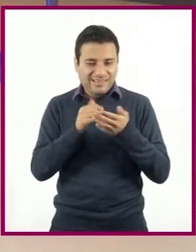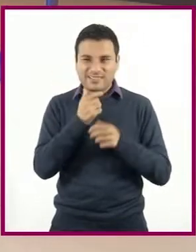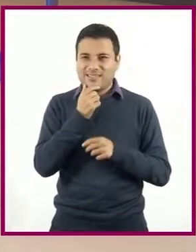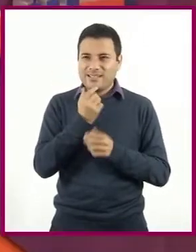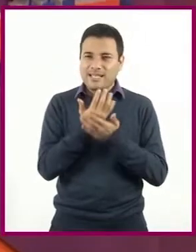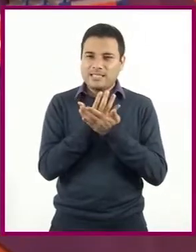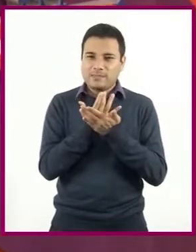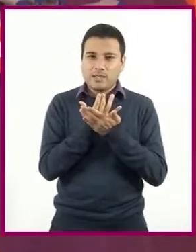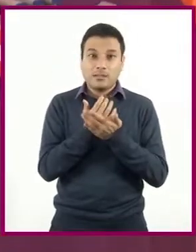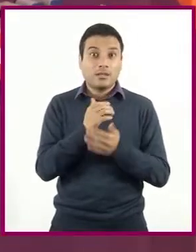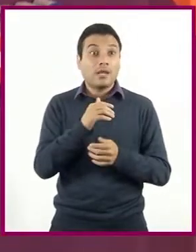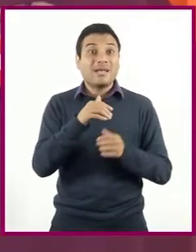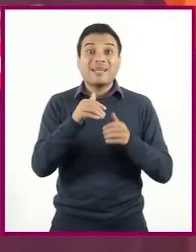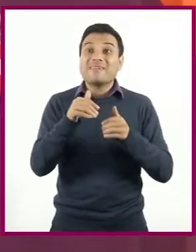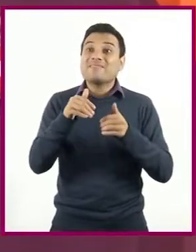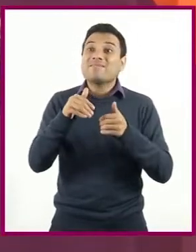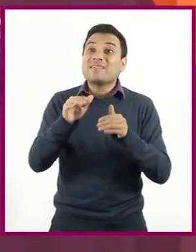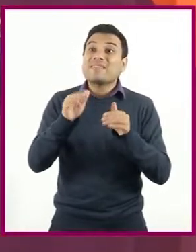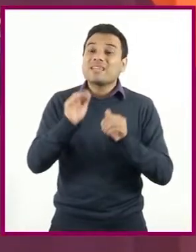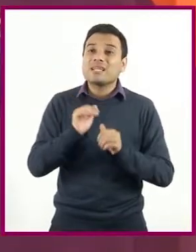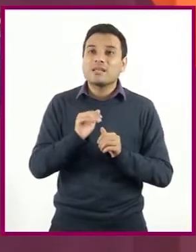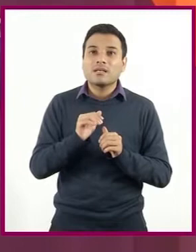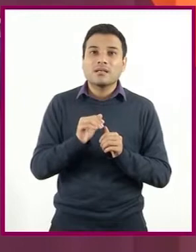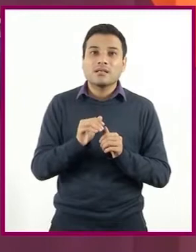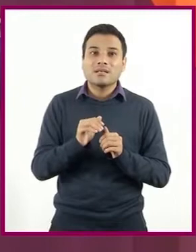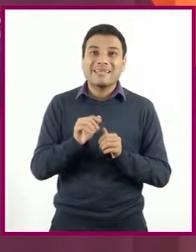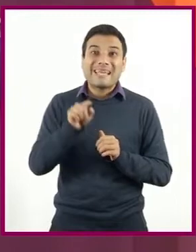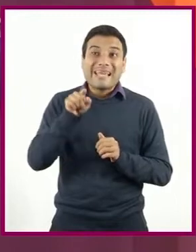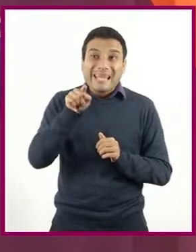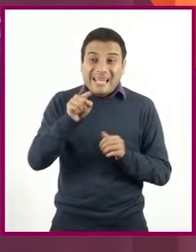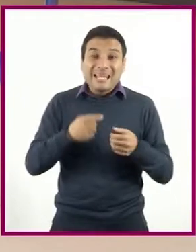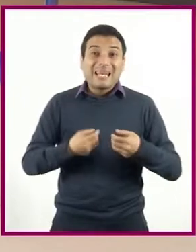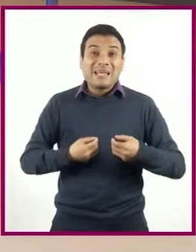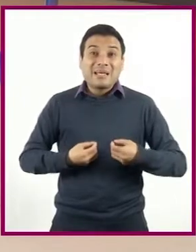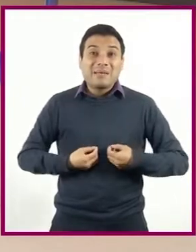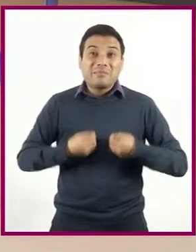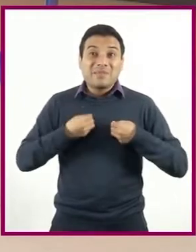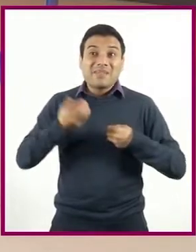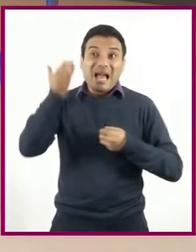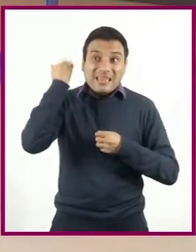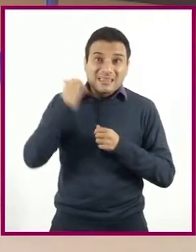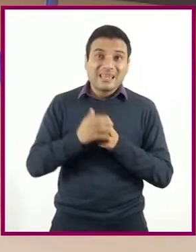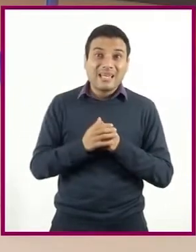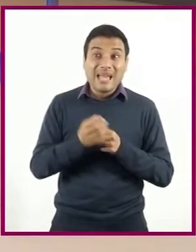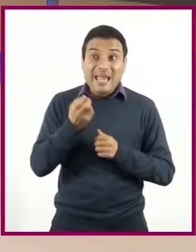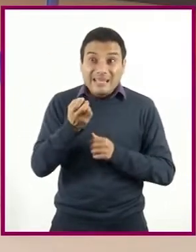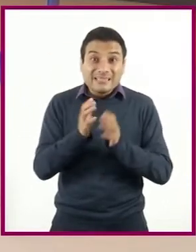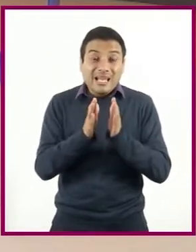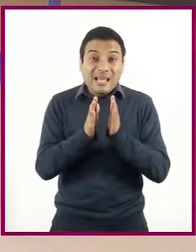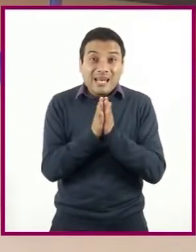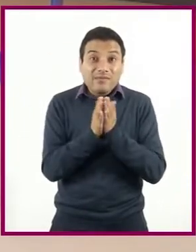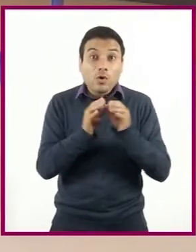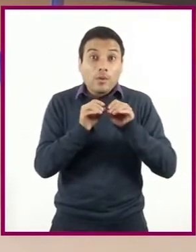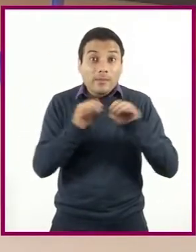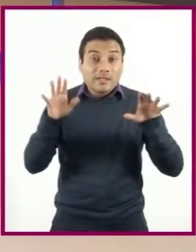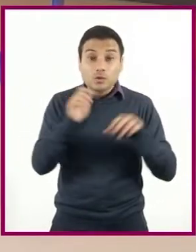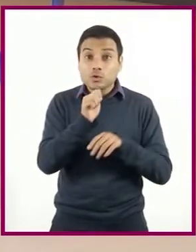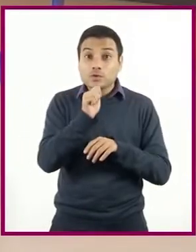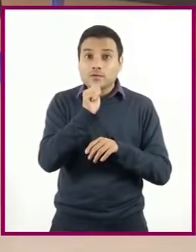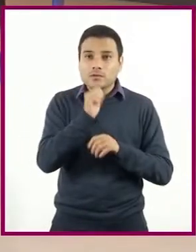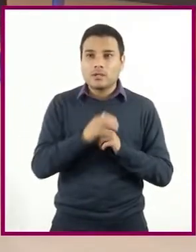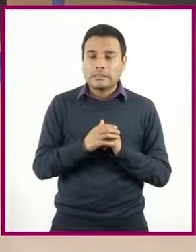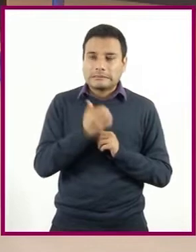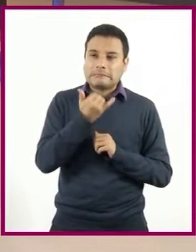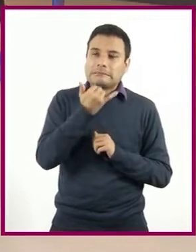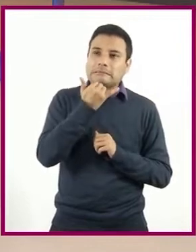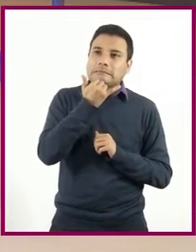quiero... ¡Betty, Betty! Él es del pasado y todavía no está publicado. Sí, por supuesto, discúlpeme, me